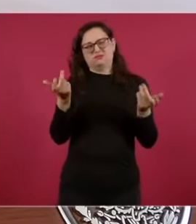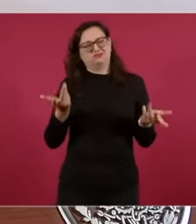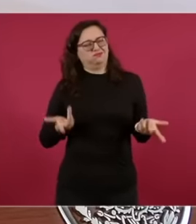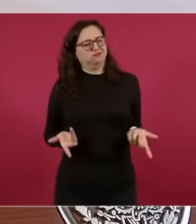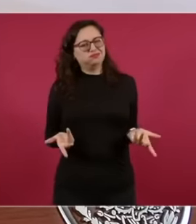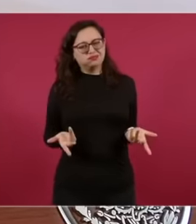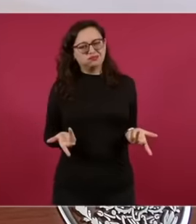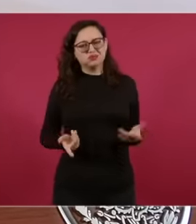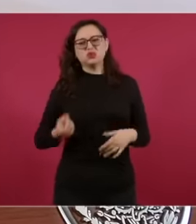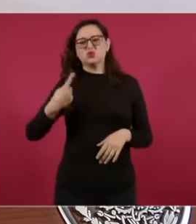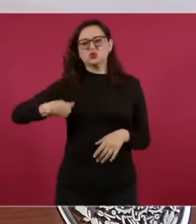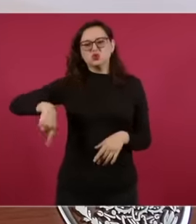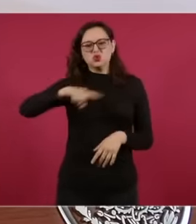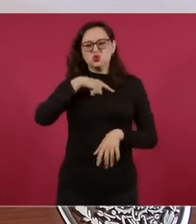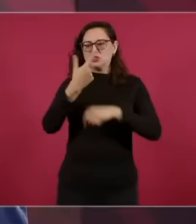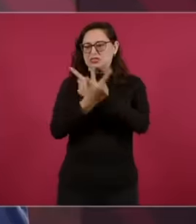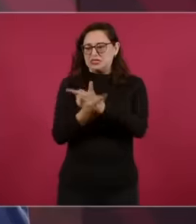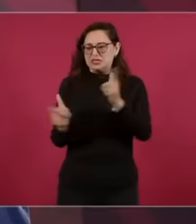históricamente